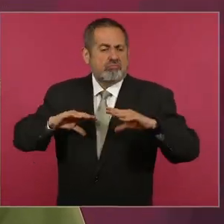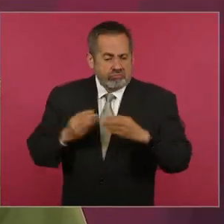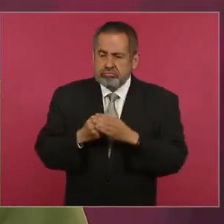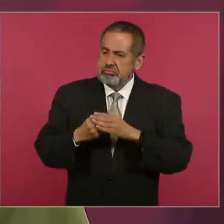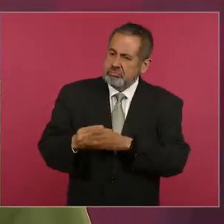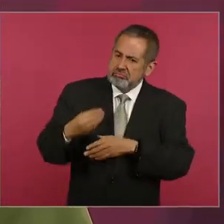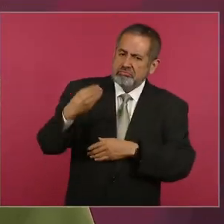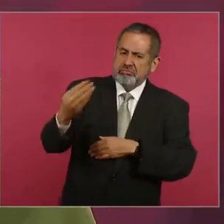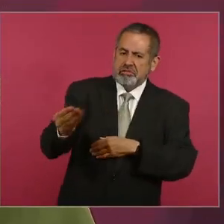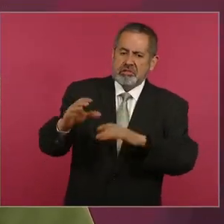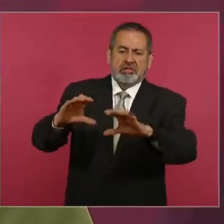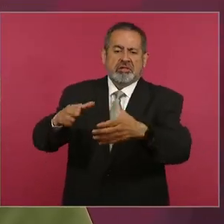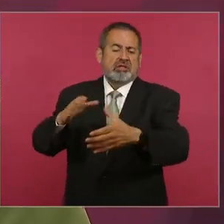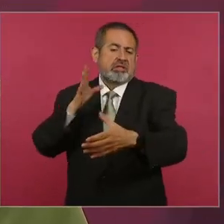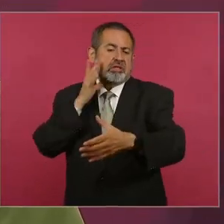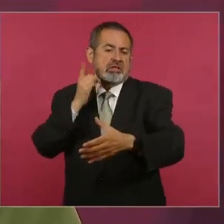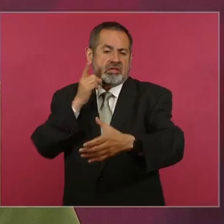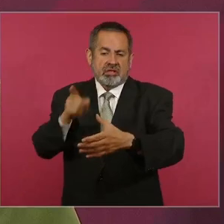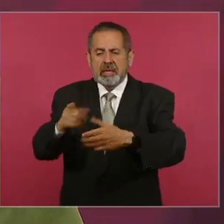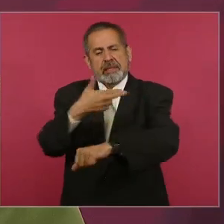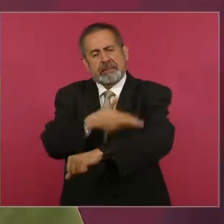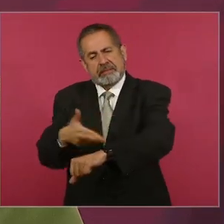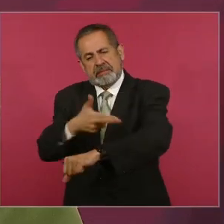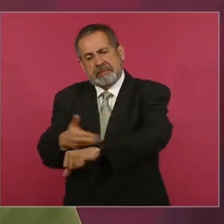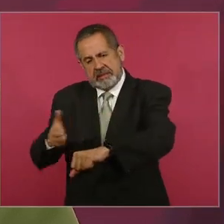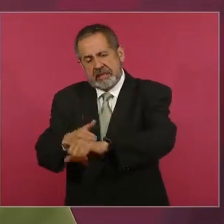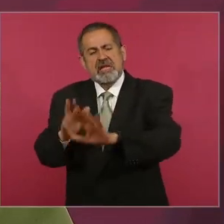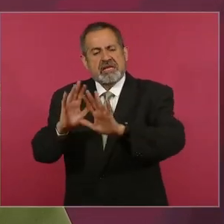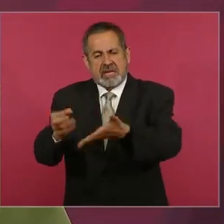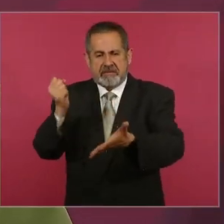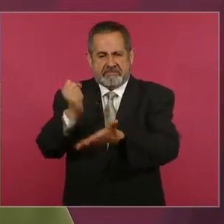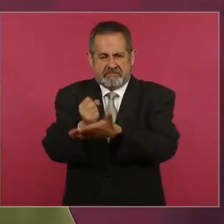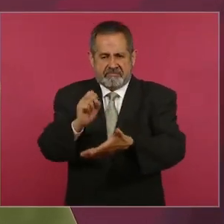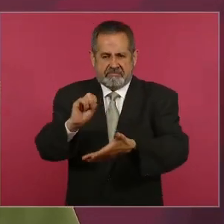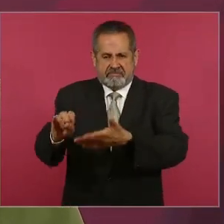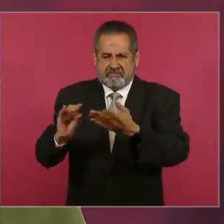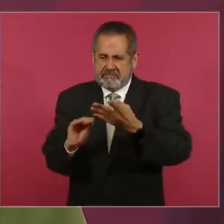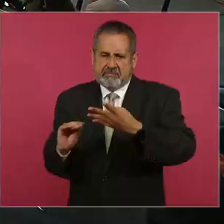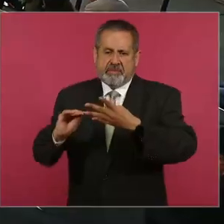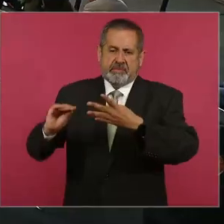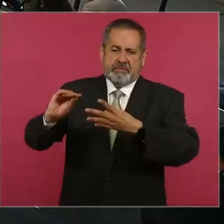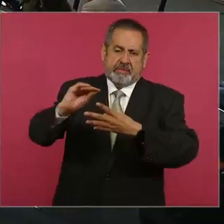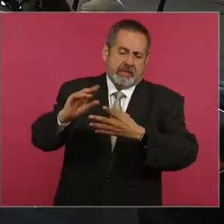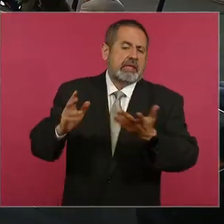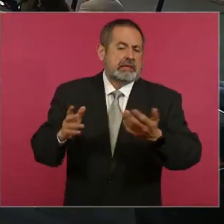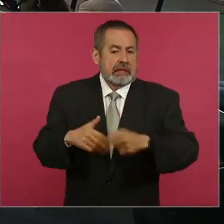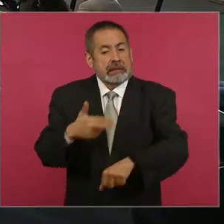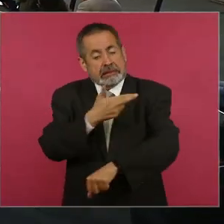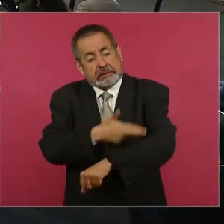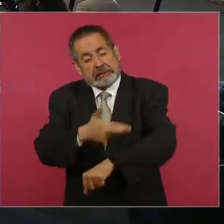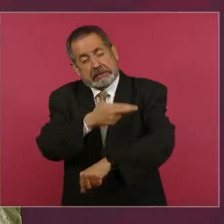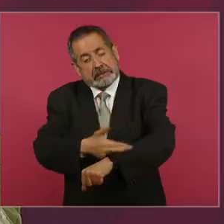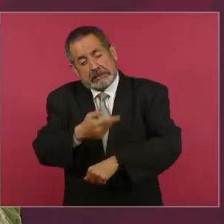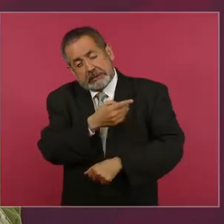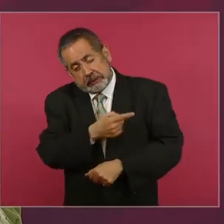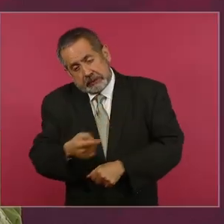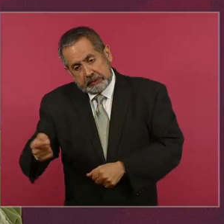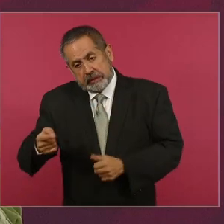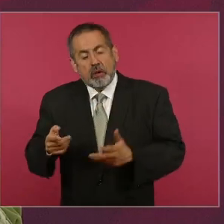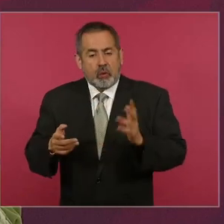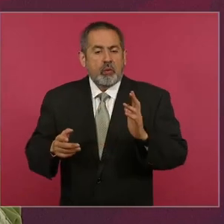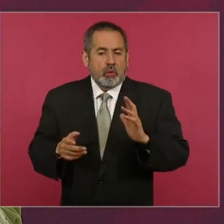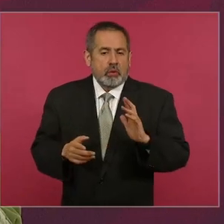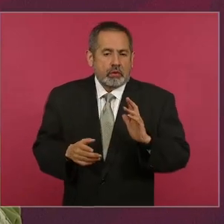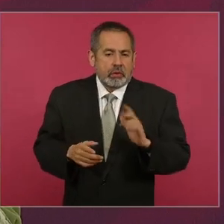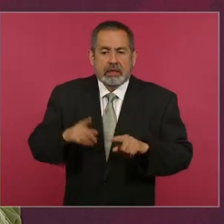que hacer el trámite que corresponde a ellos. Pero ese es el procedimiento. Prácticamente